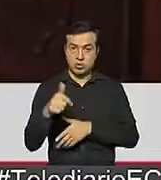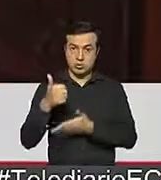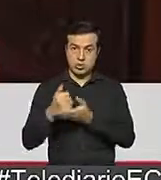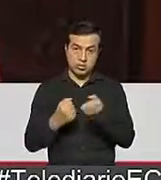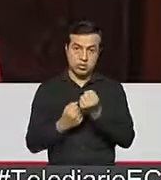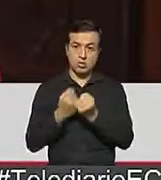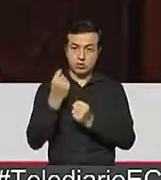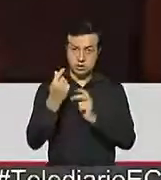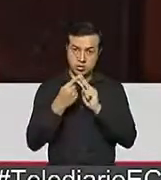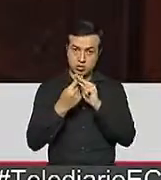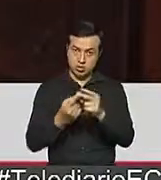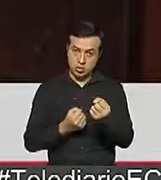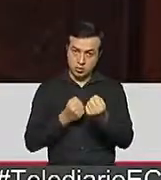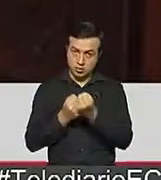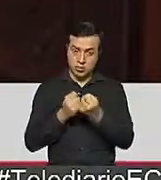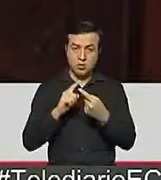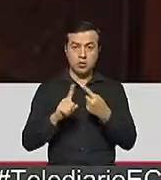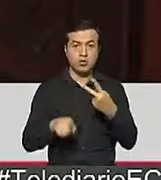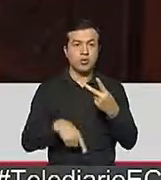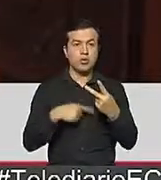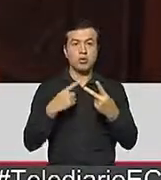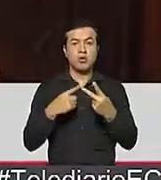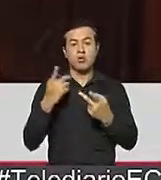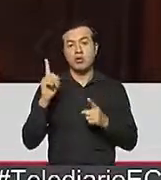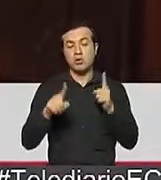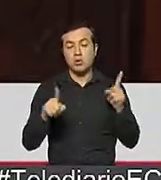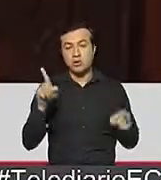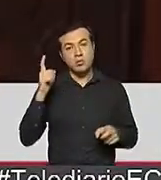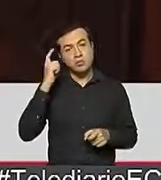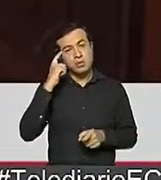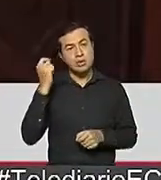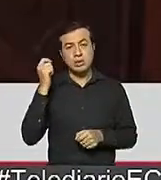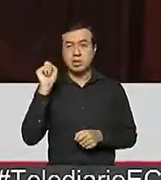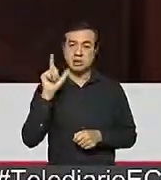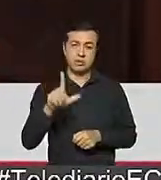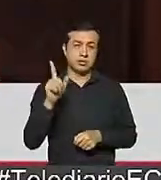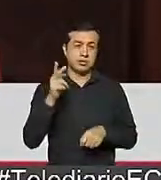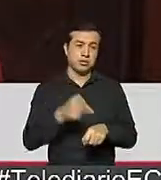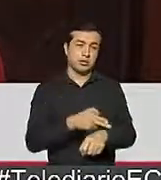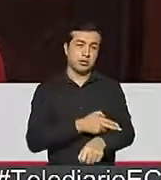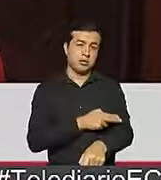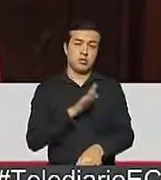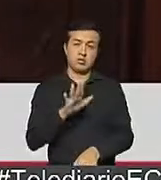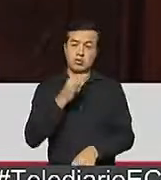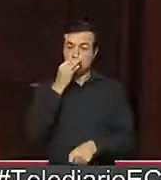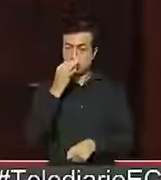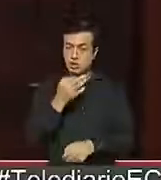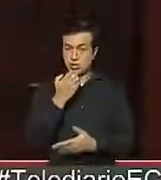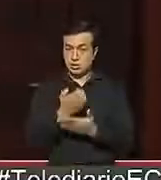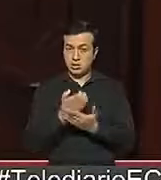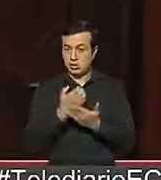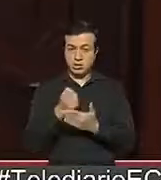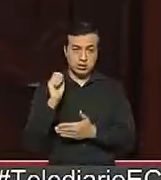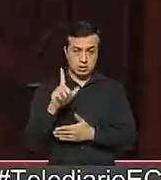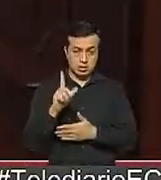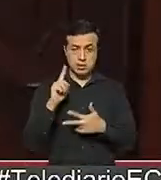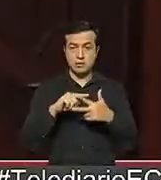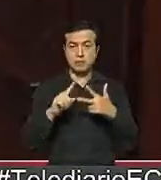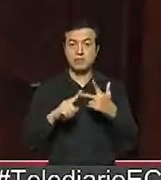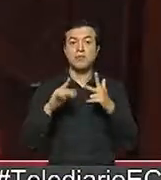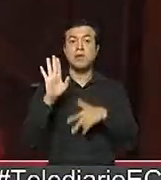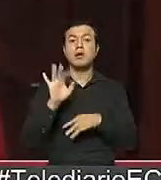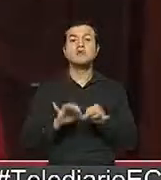al tema de créditos, no es posible que quizás exista un costo demasiado exagerado de acuerdo obviamente a su realidad económica, y lo más importante